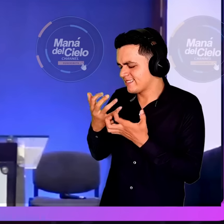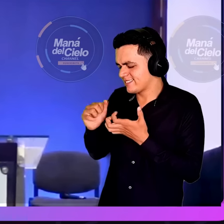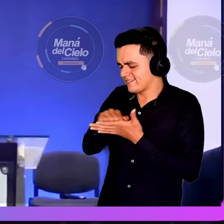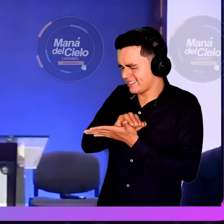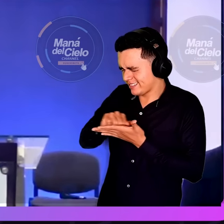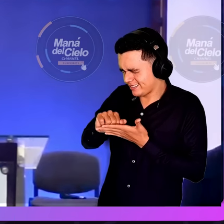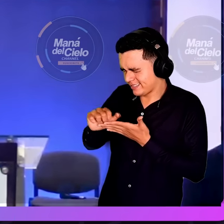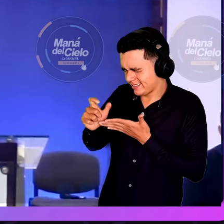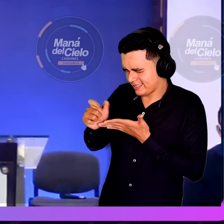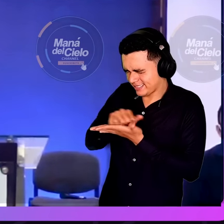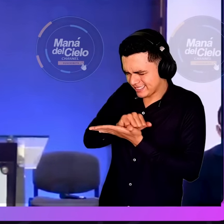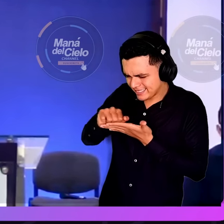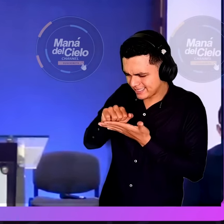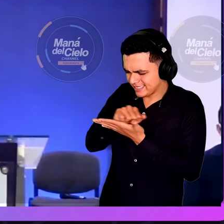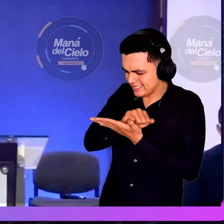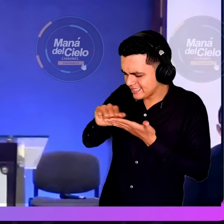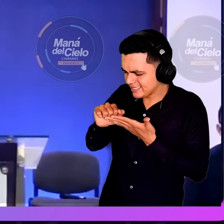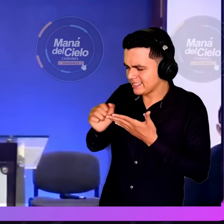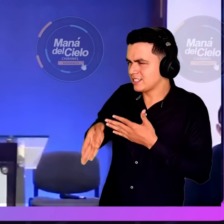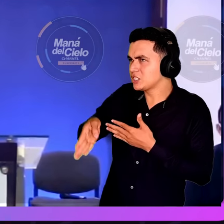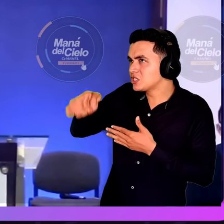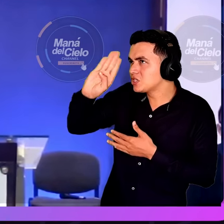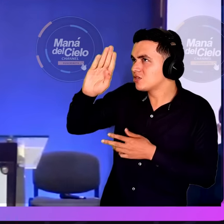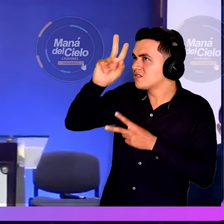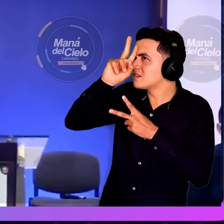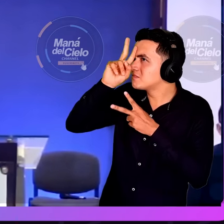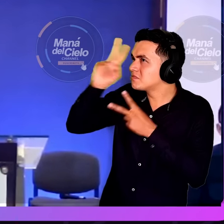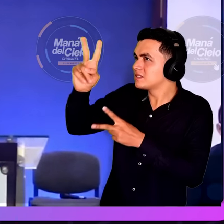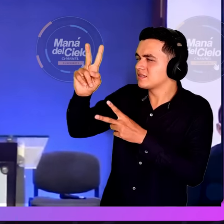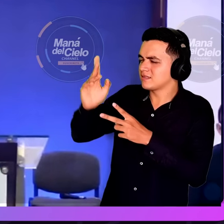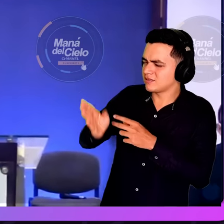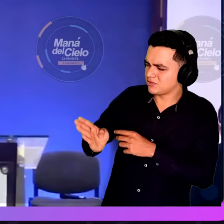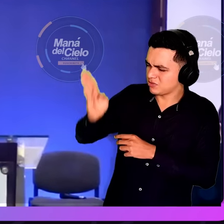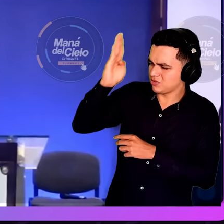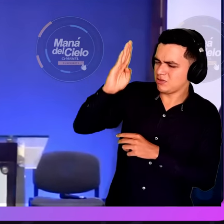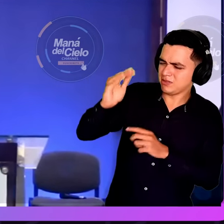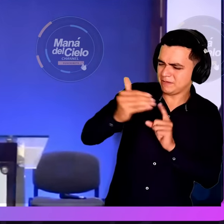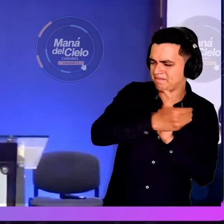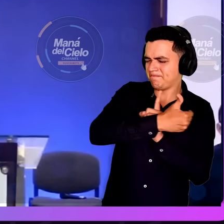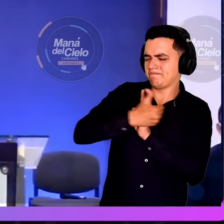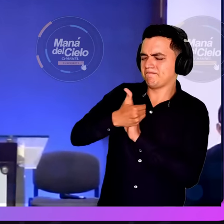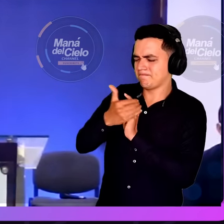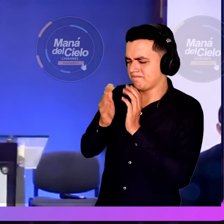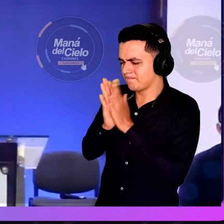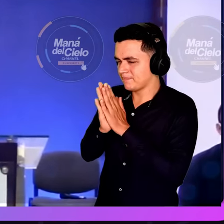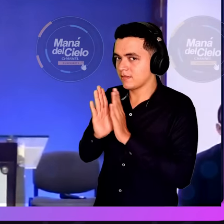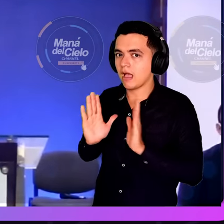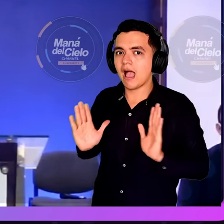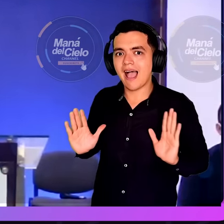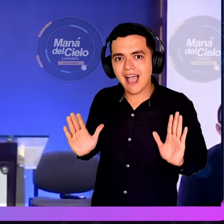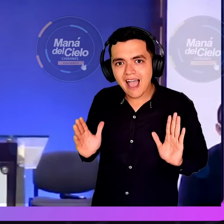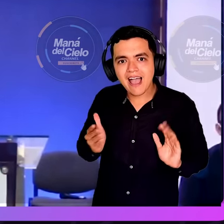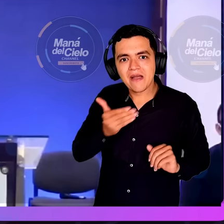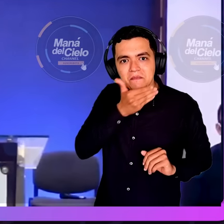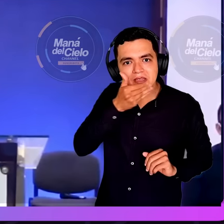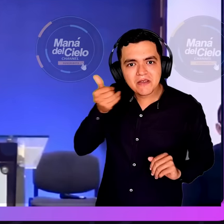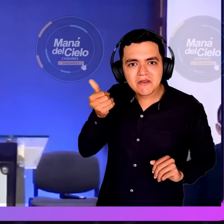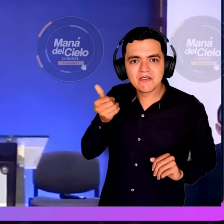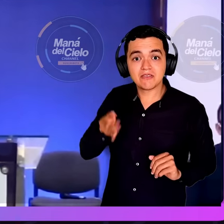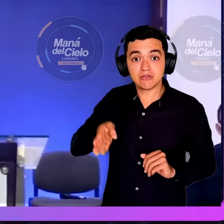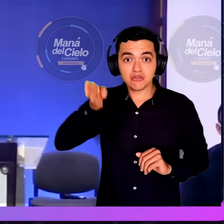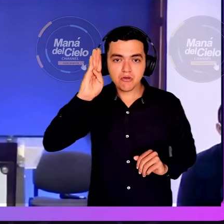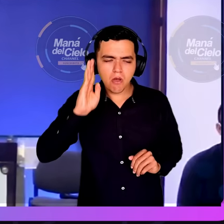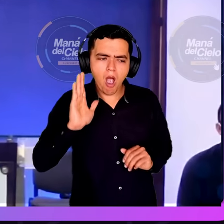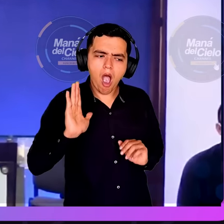del pecado, que yo aborrezca el pecado, que yo lo aborrezca, atrévete a decirlo, que yo lo aborrezca, Señor. Y si te da